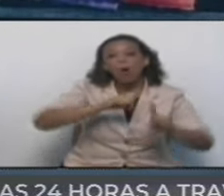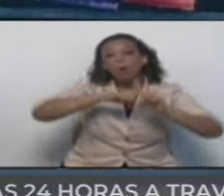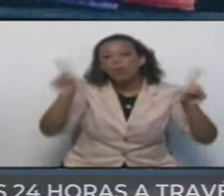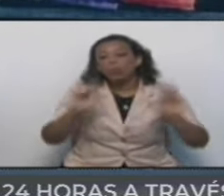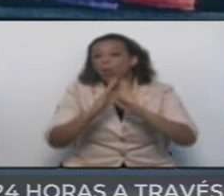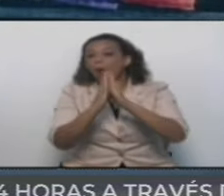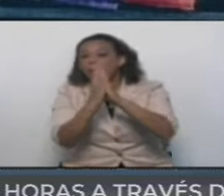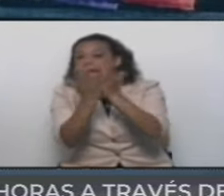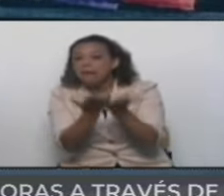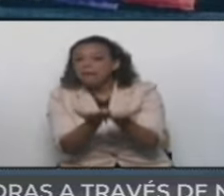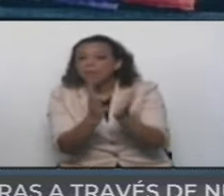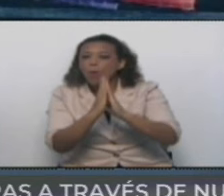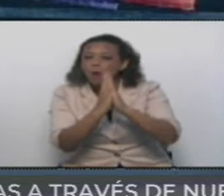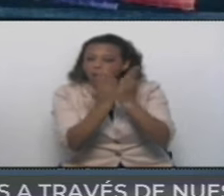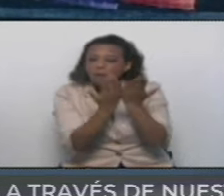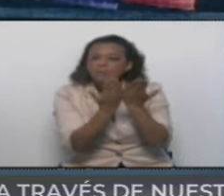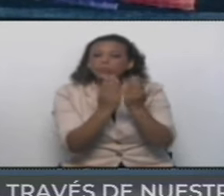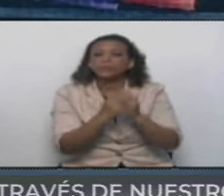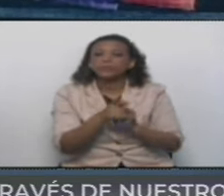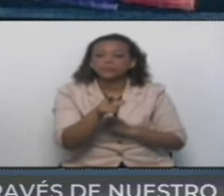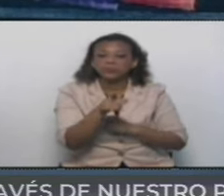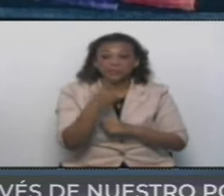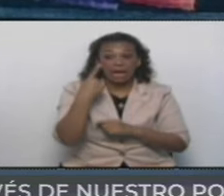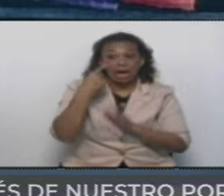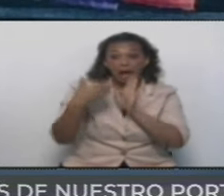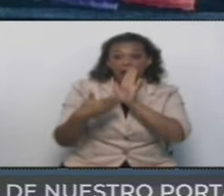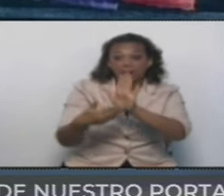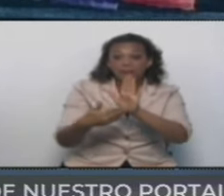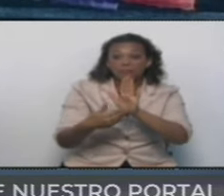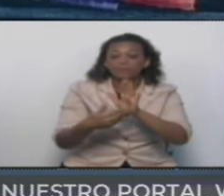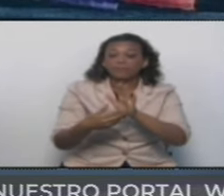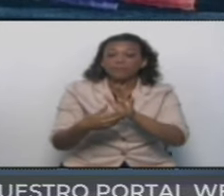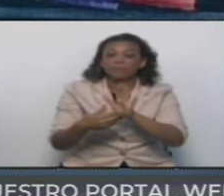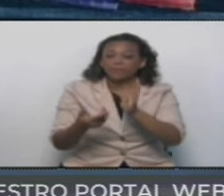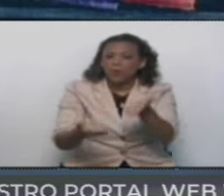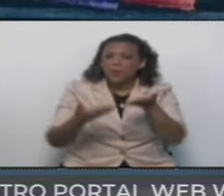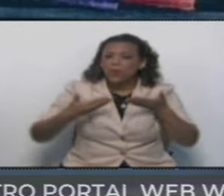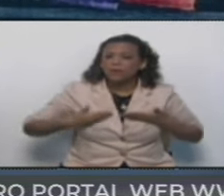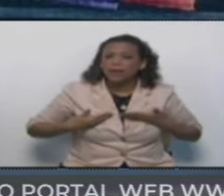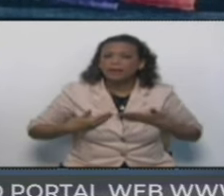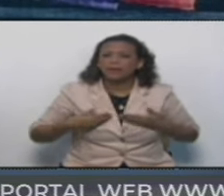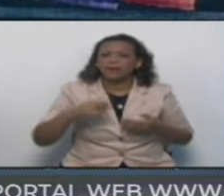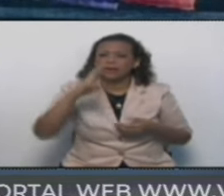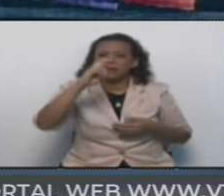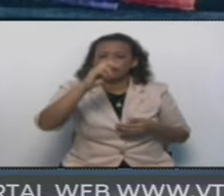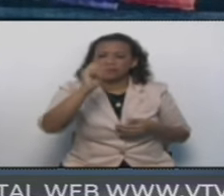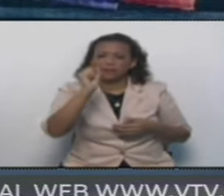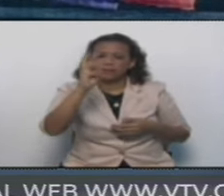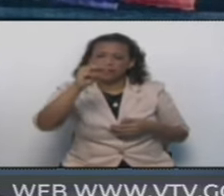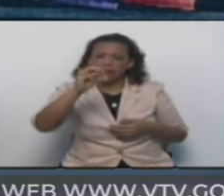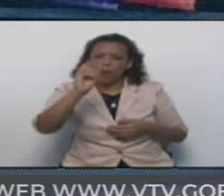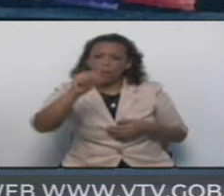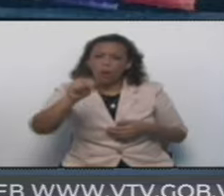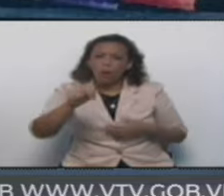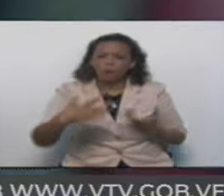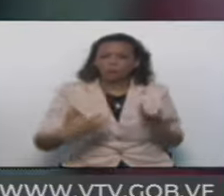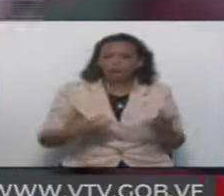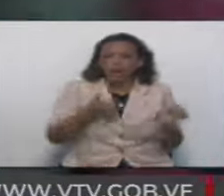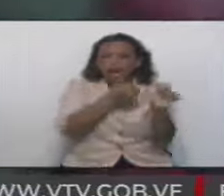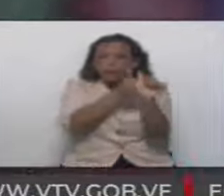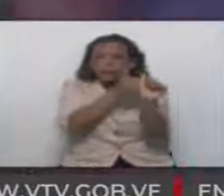aquí. ¿Qué es esto, Ernesto, que me trajiste? Ramón Medero, Guachimán